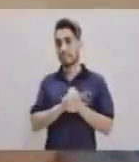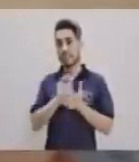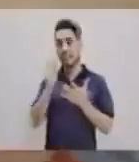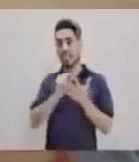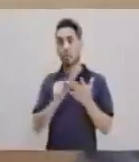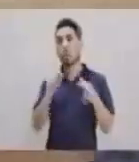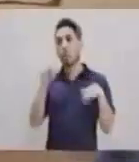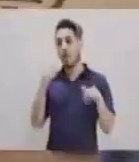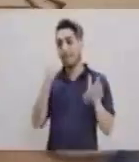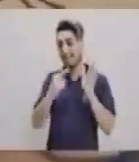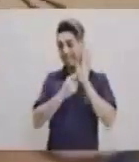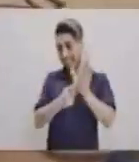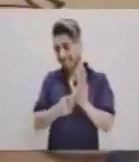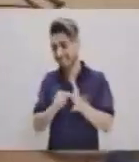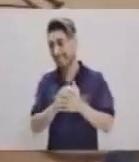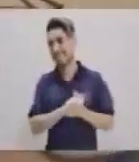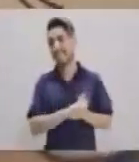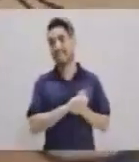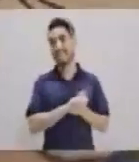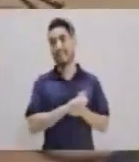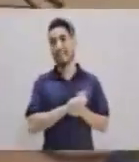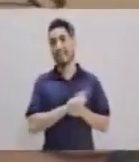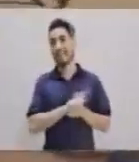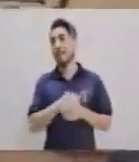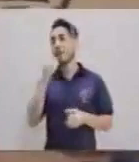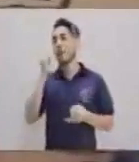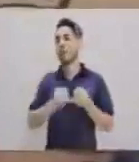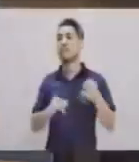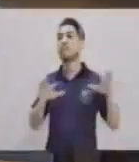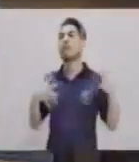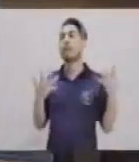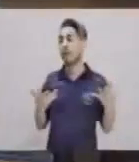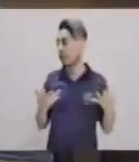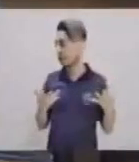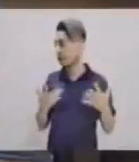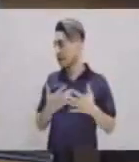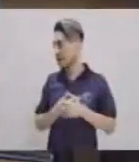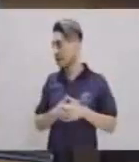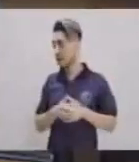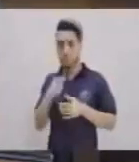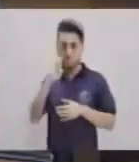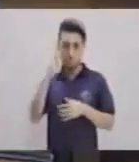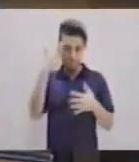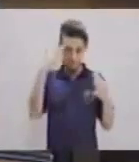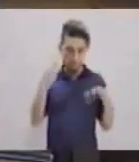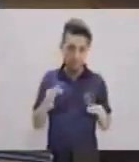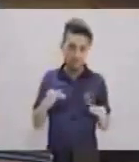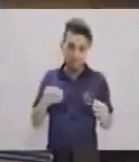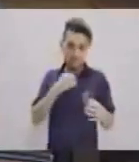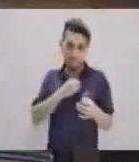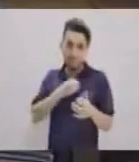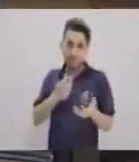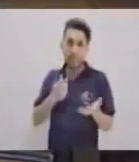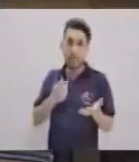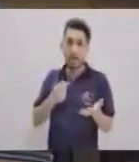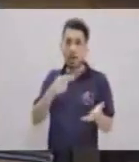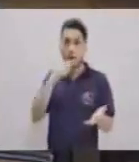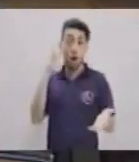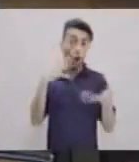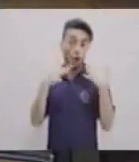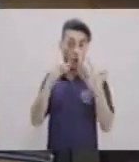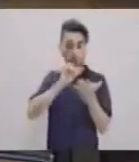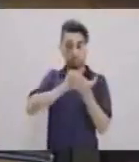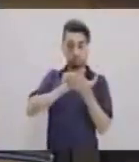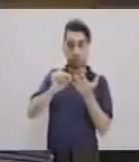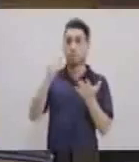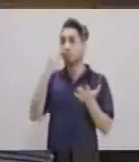del dibujo que traemos para hoy. Luego al final, pues usted va decidiendo también si desea aplicar algún color, entonces